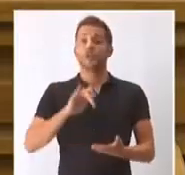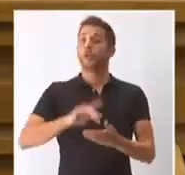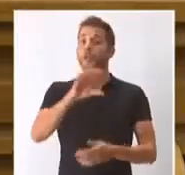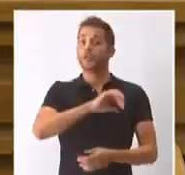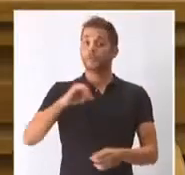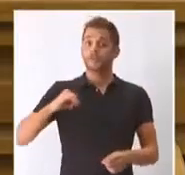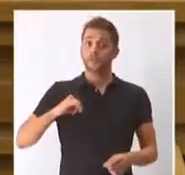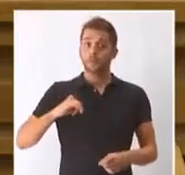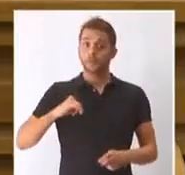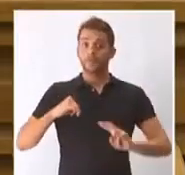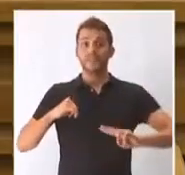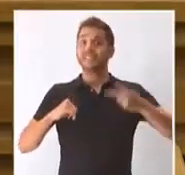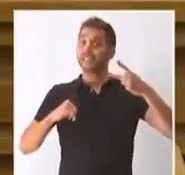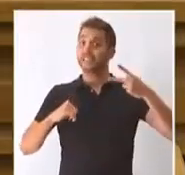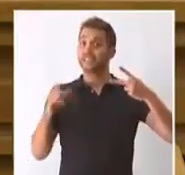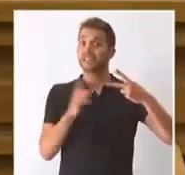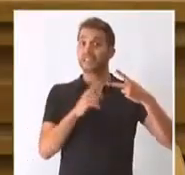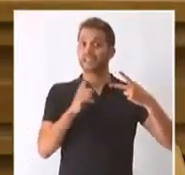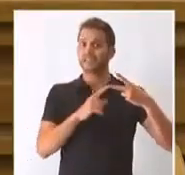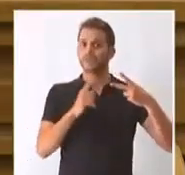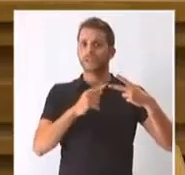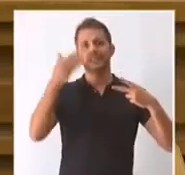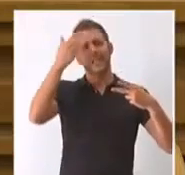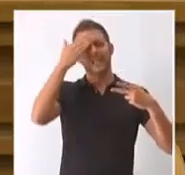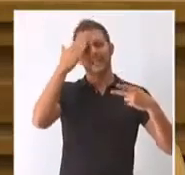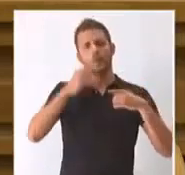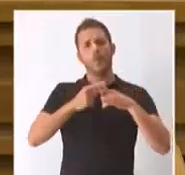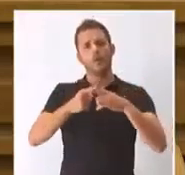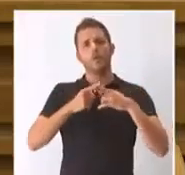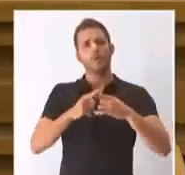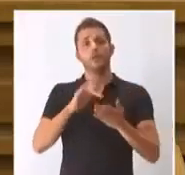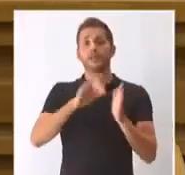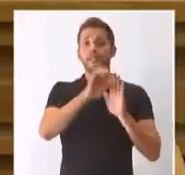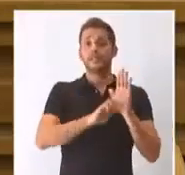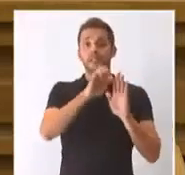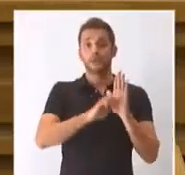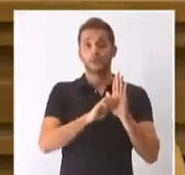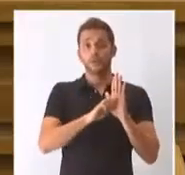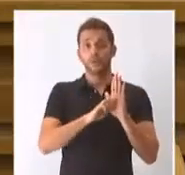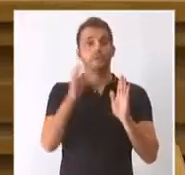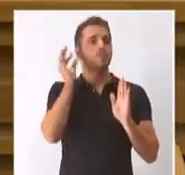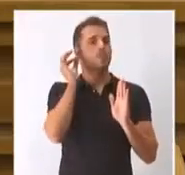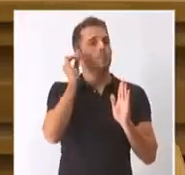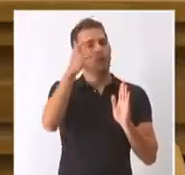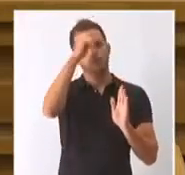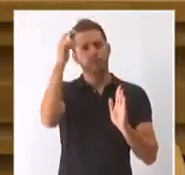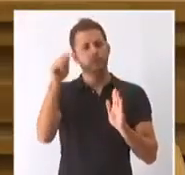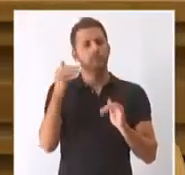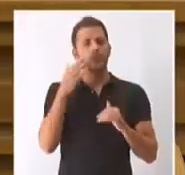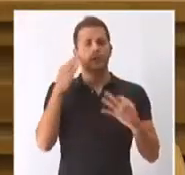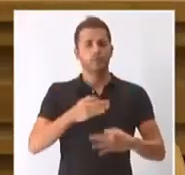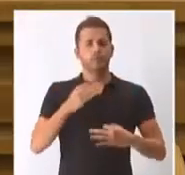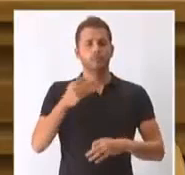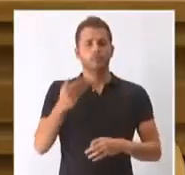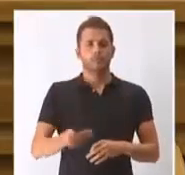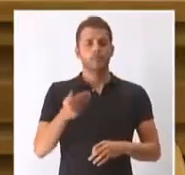la segunda en titularidad es compartidas con un estatuto de la mujer rural que realmente es ejemplar y que va a